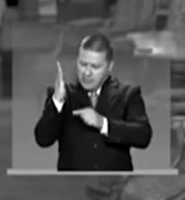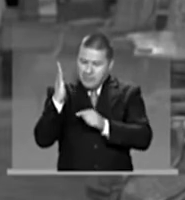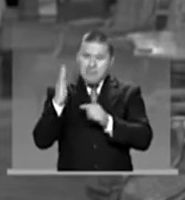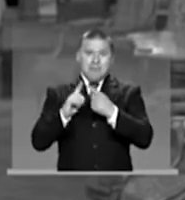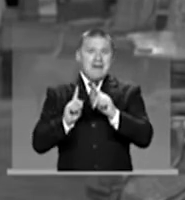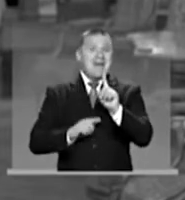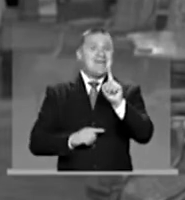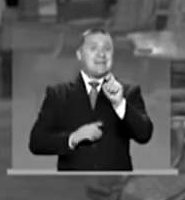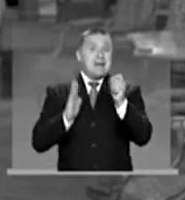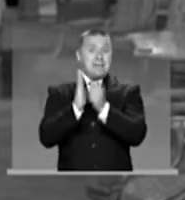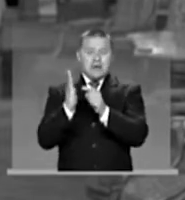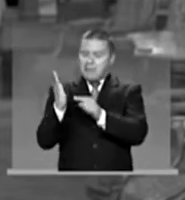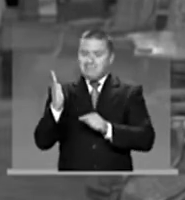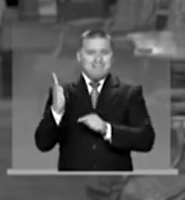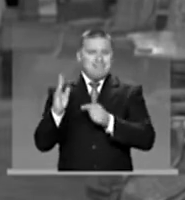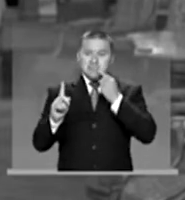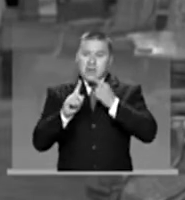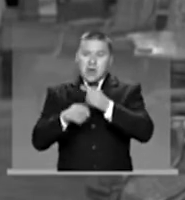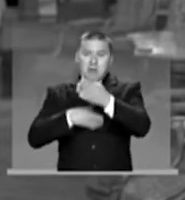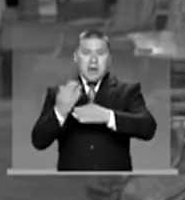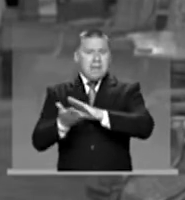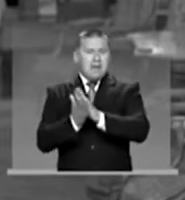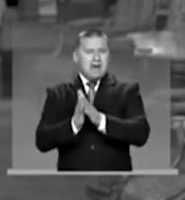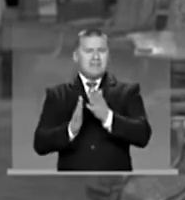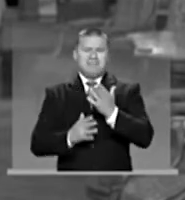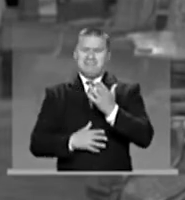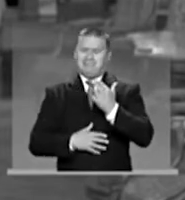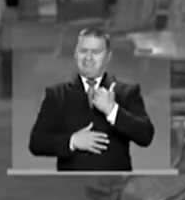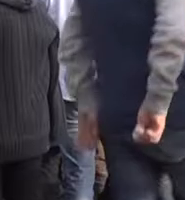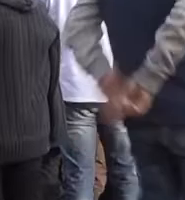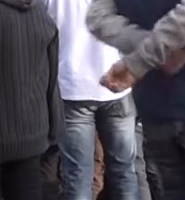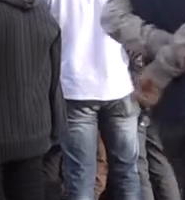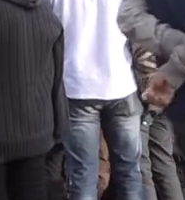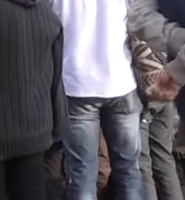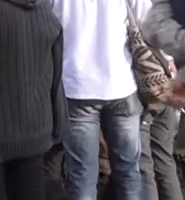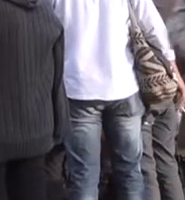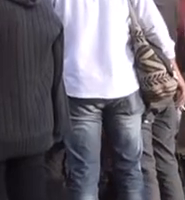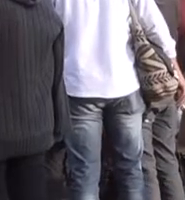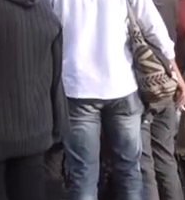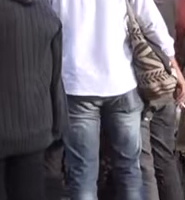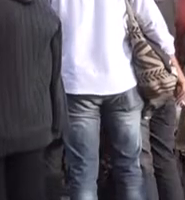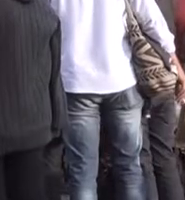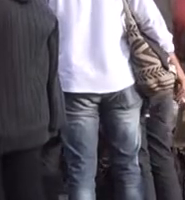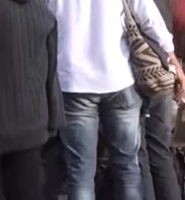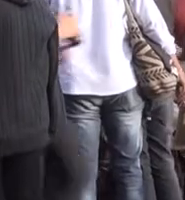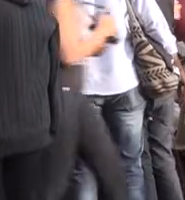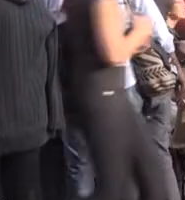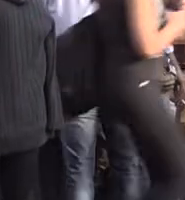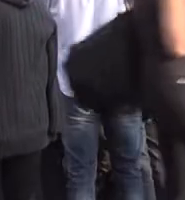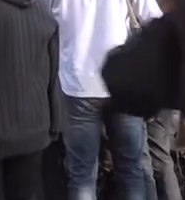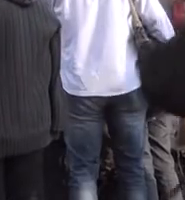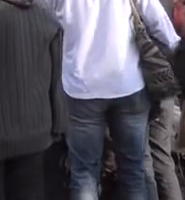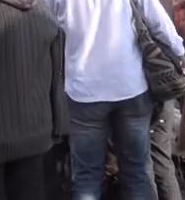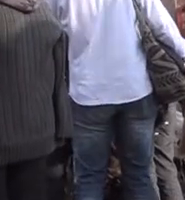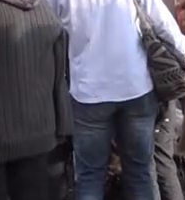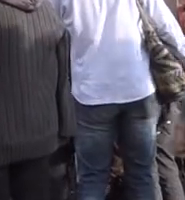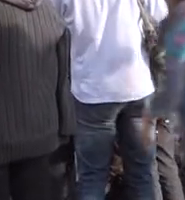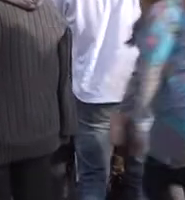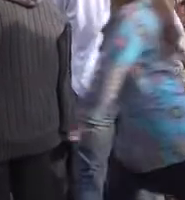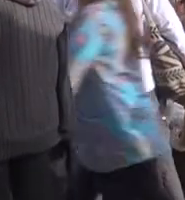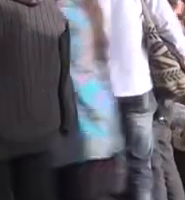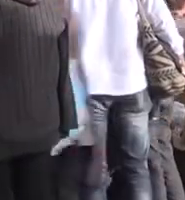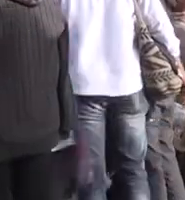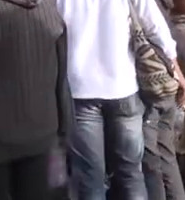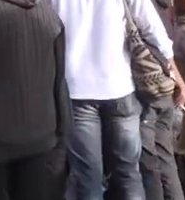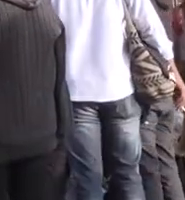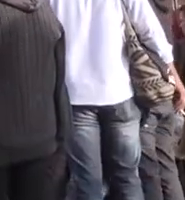la Jurisdicción Especial para la Paz por razones de inconveniencia. Nos encontramos hoy aquí en la Plaza de Bolívar en medio de la